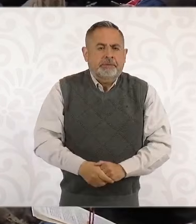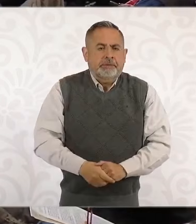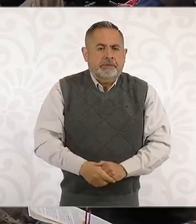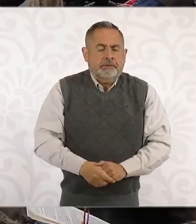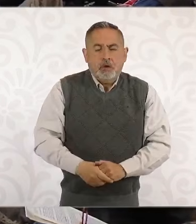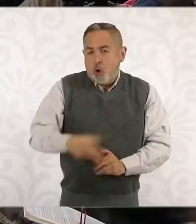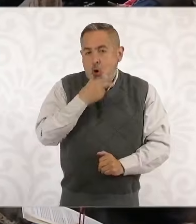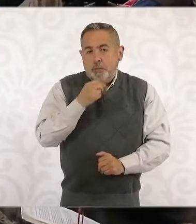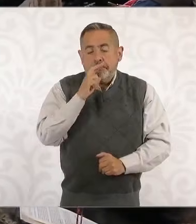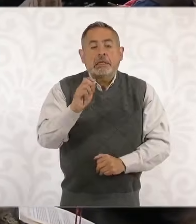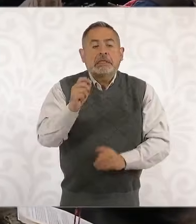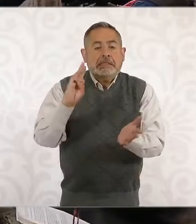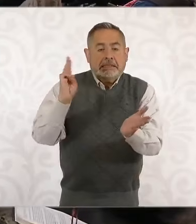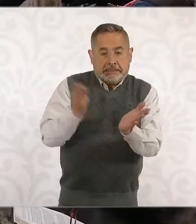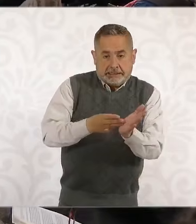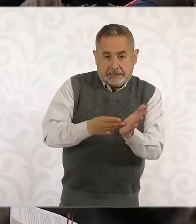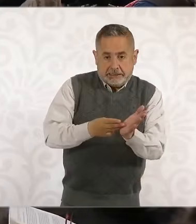Bien, es una sanción,